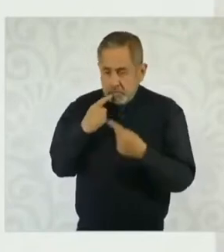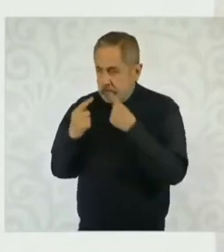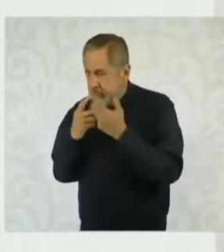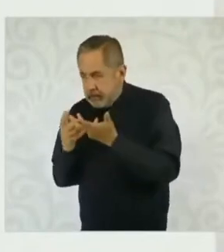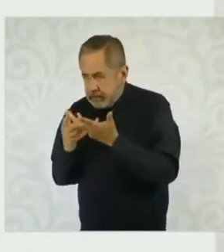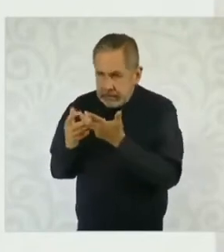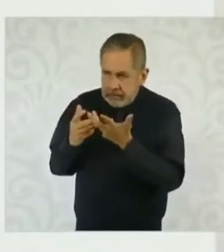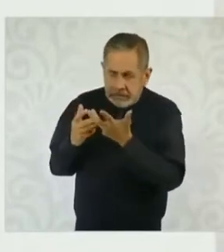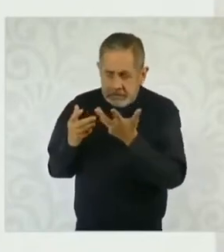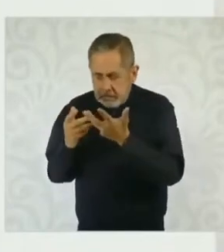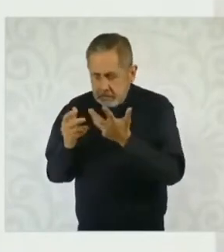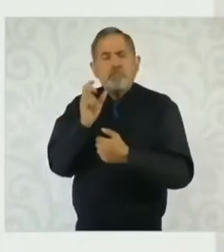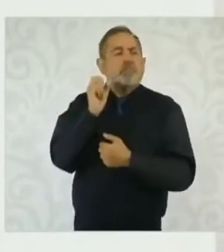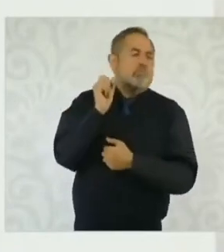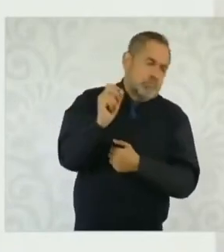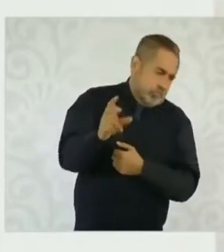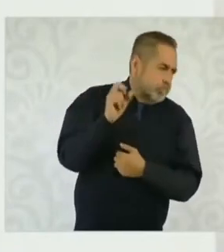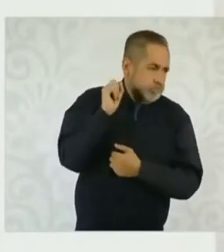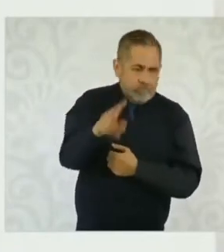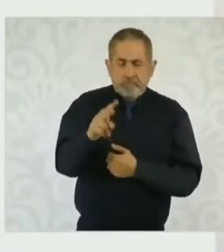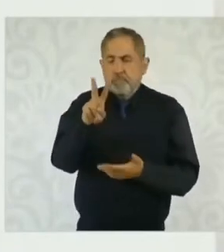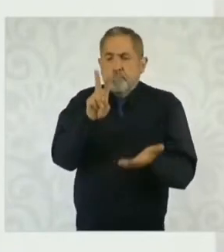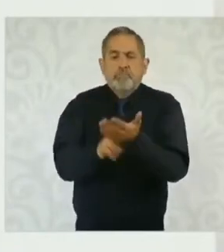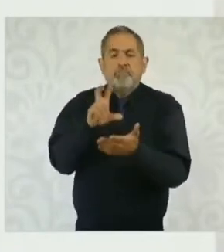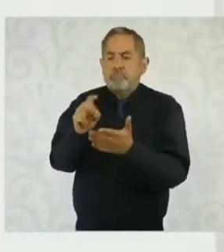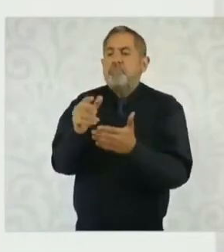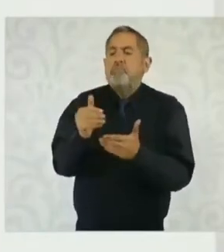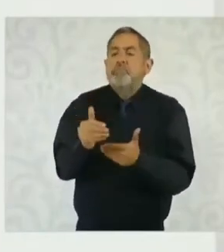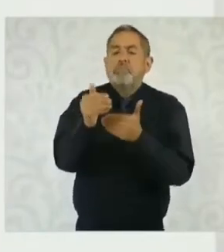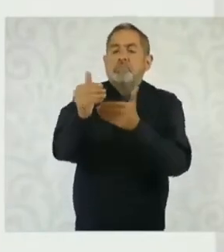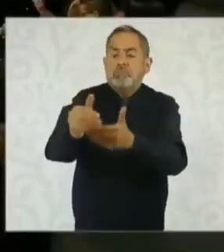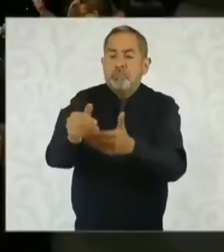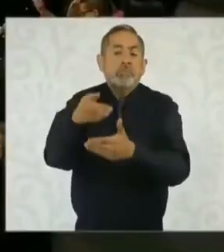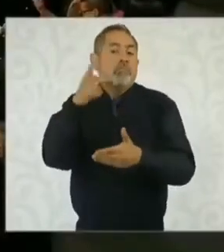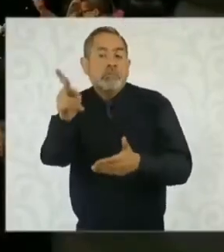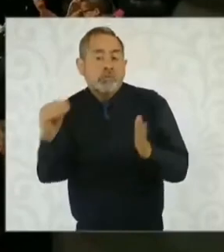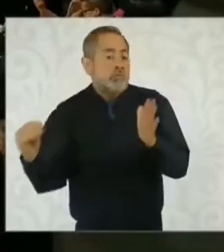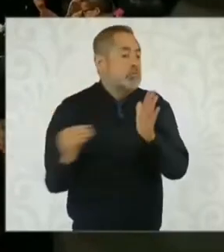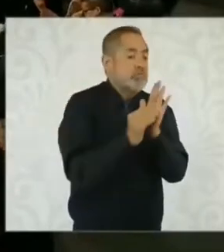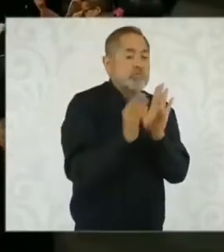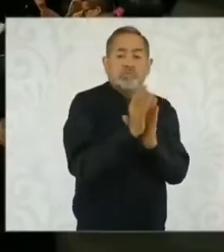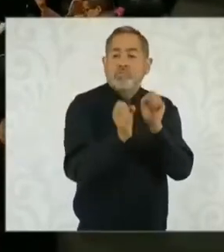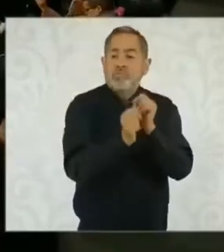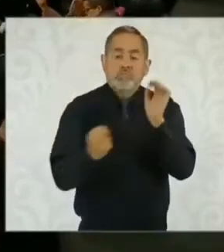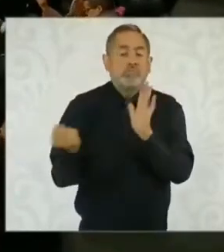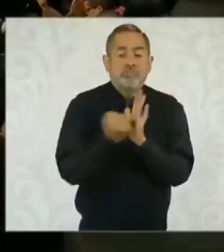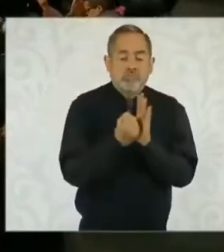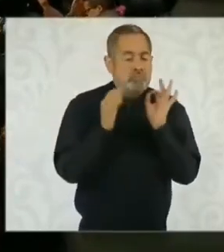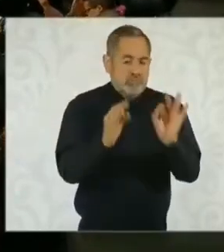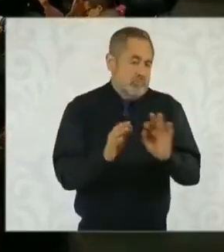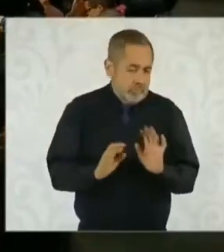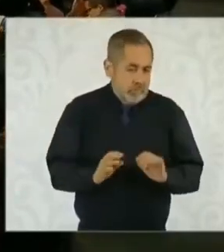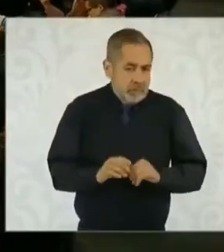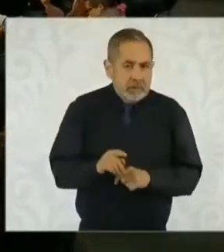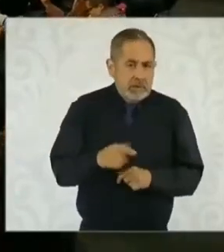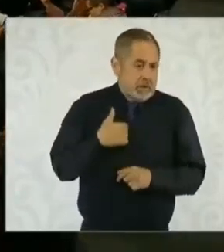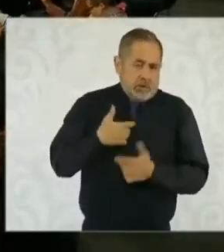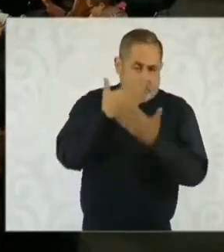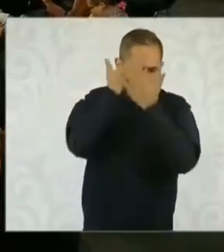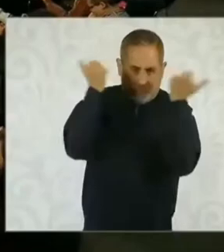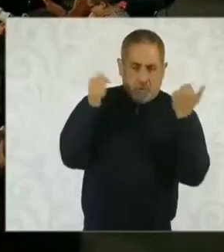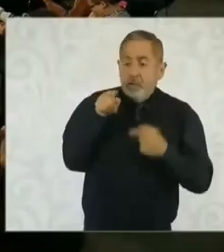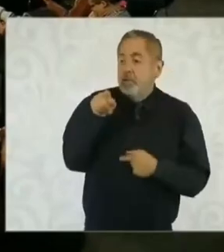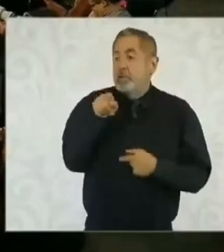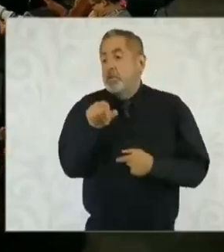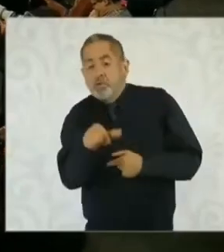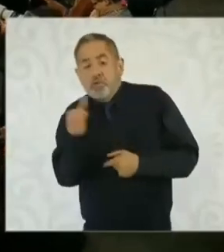pues vámonos al 2030 para que quede en la Constitución. No sé si la razón de los otros partidos políticos tenga que